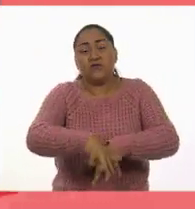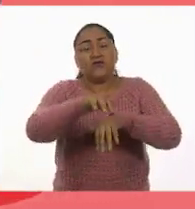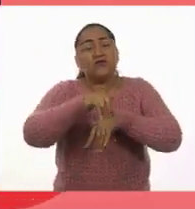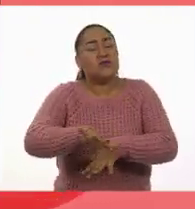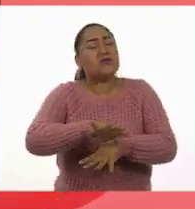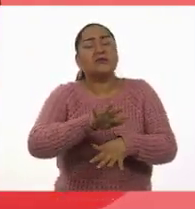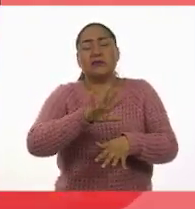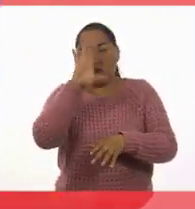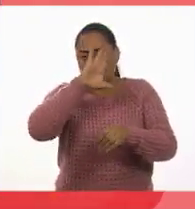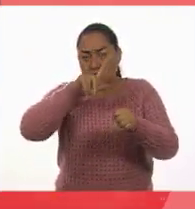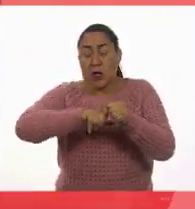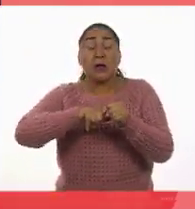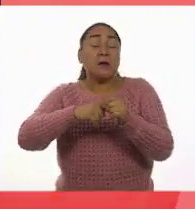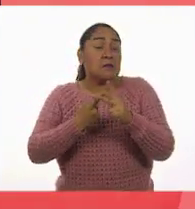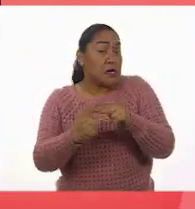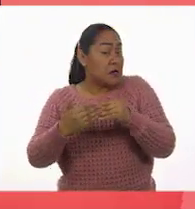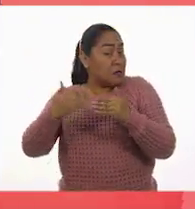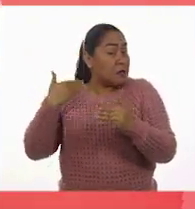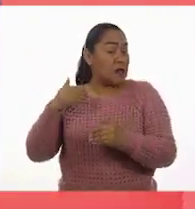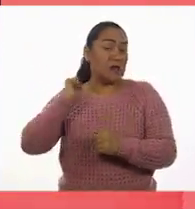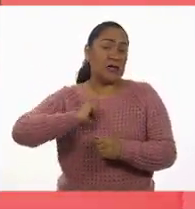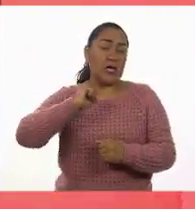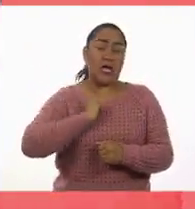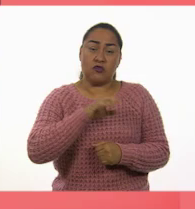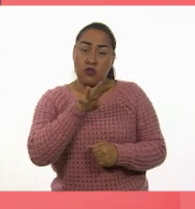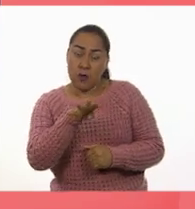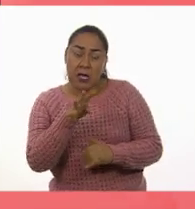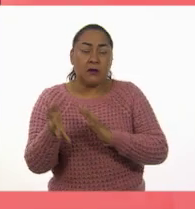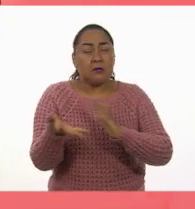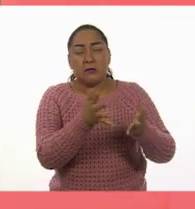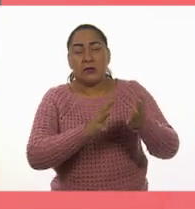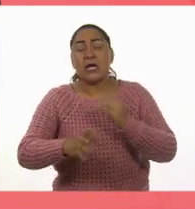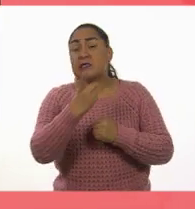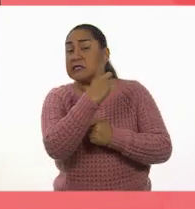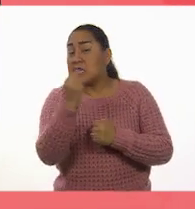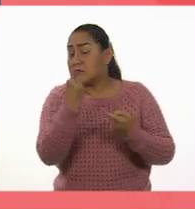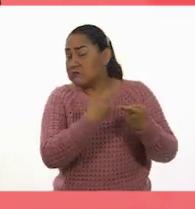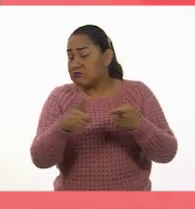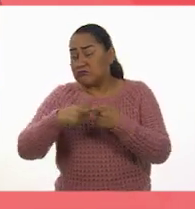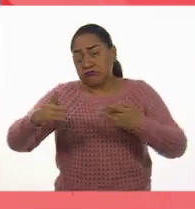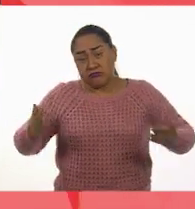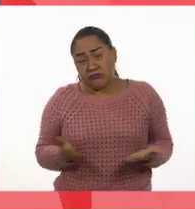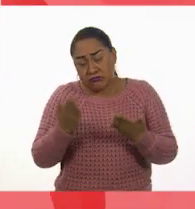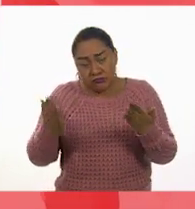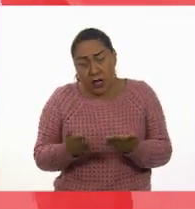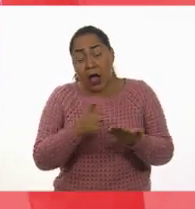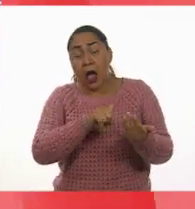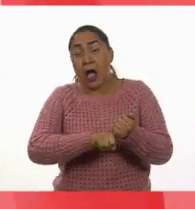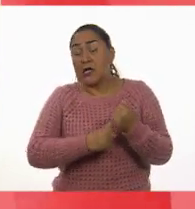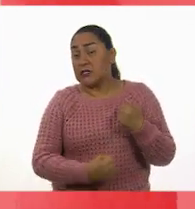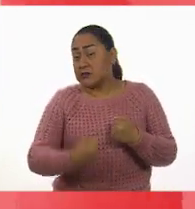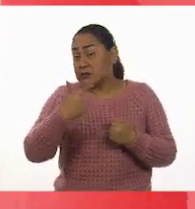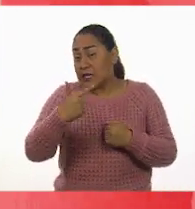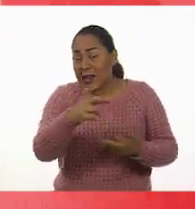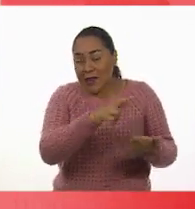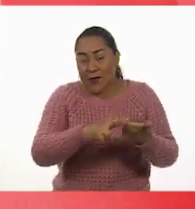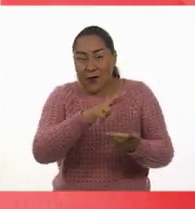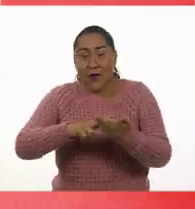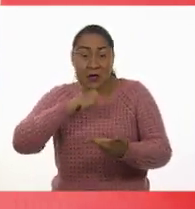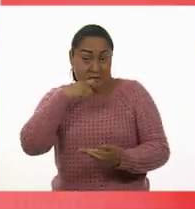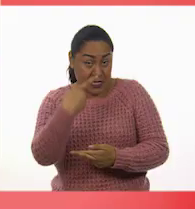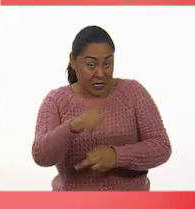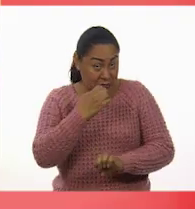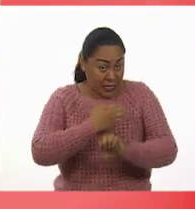que data del siglo XIX, donde convergen aproximadamente 100 danzas representantes de las 7 regiones del estado.